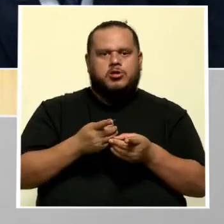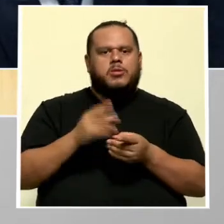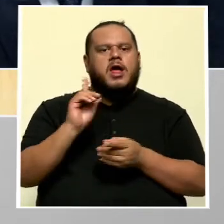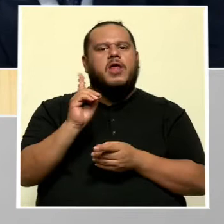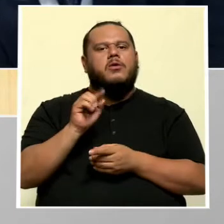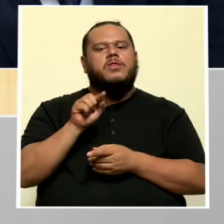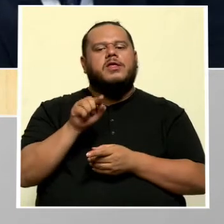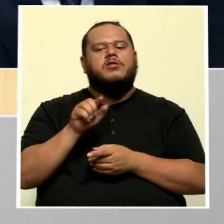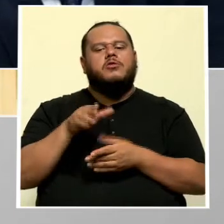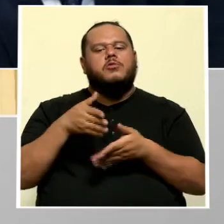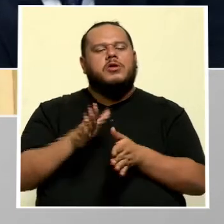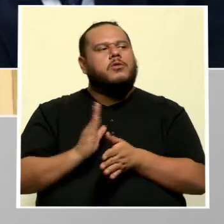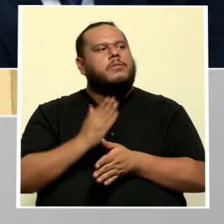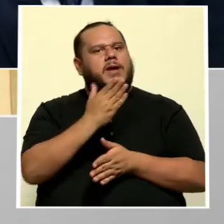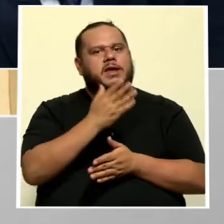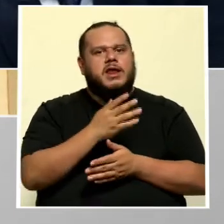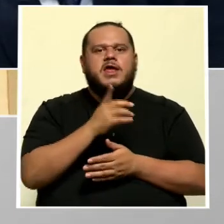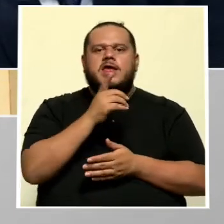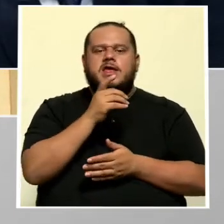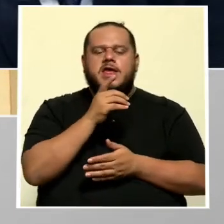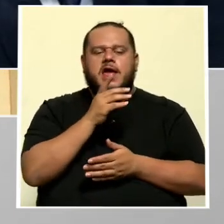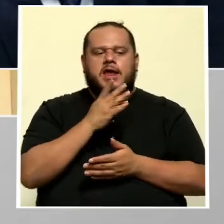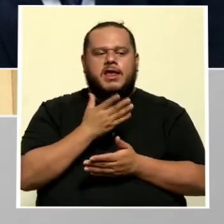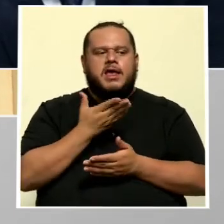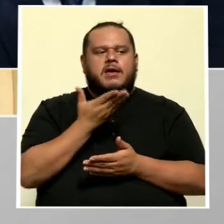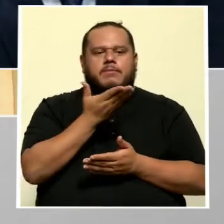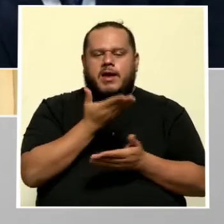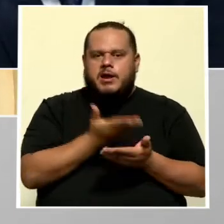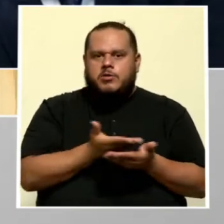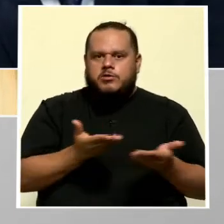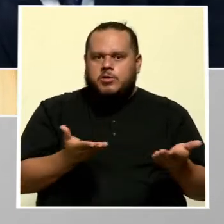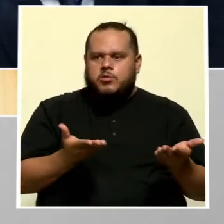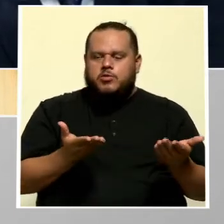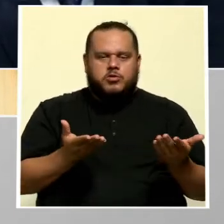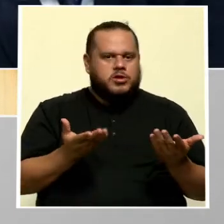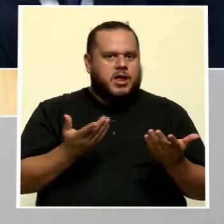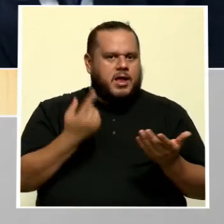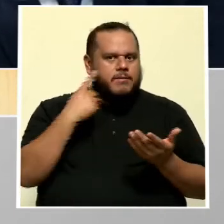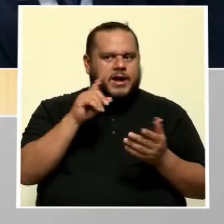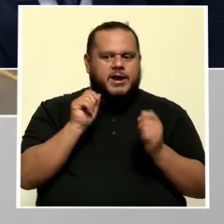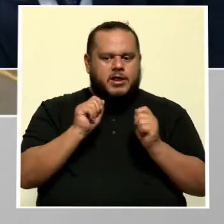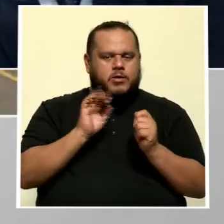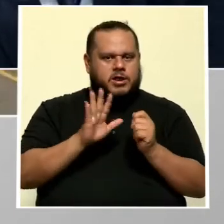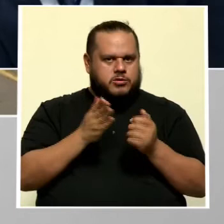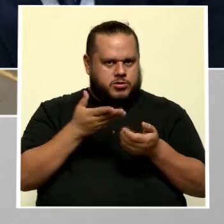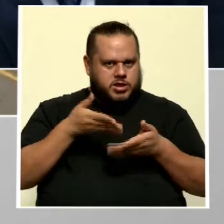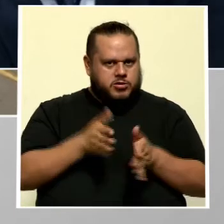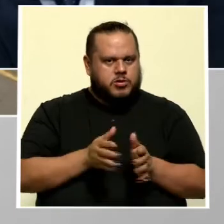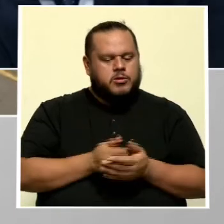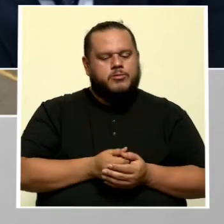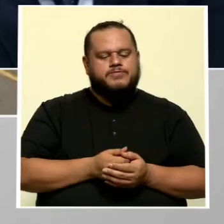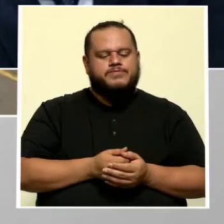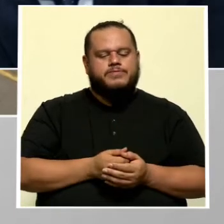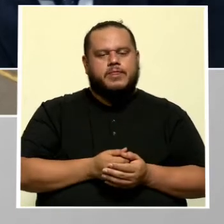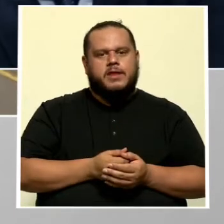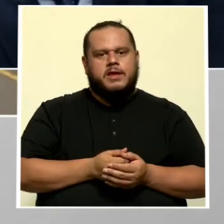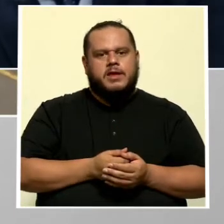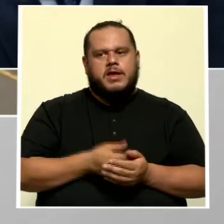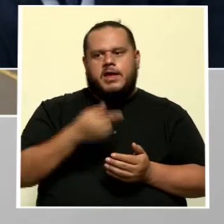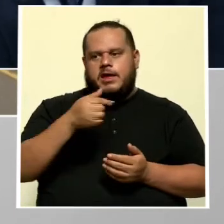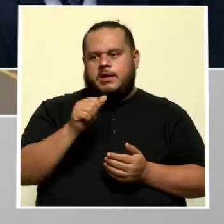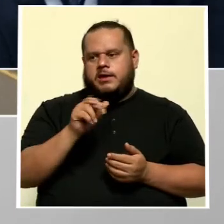a su hijo y a quién van a ir los recursos correspondientes a la educación de su hijo. Según